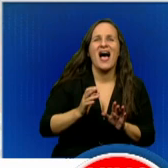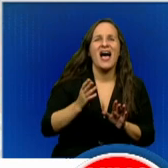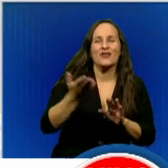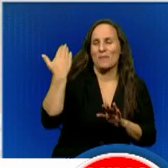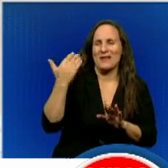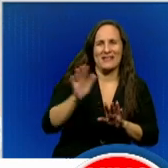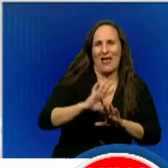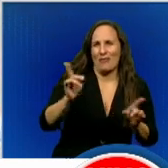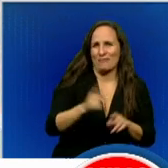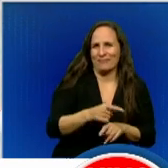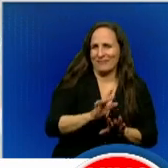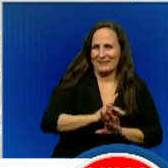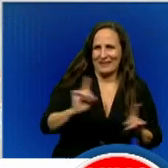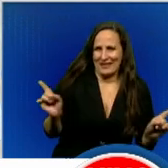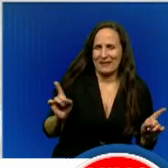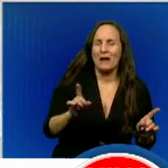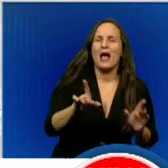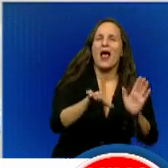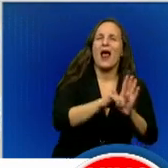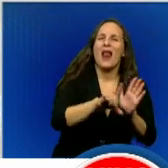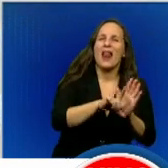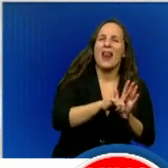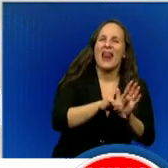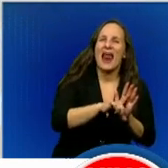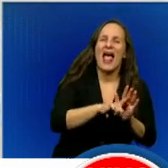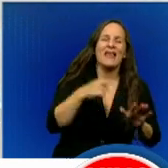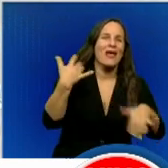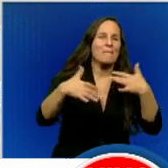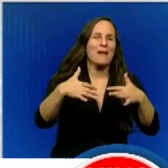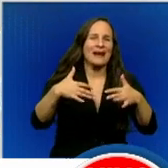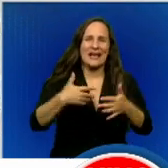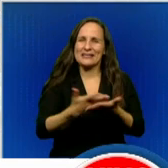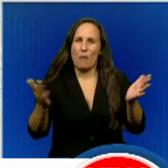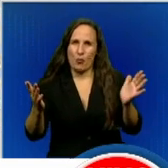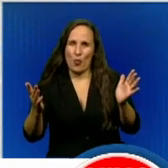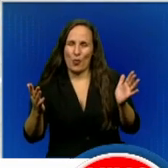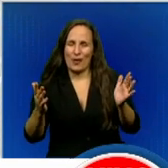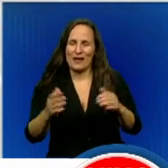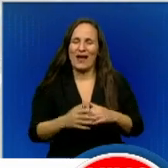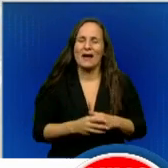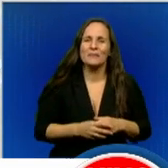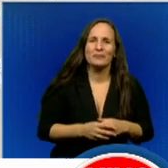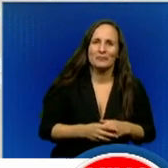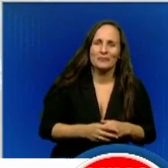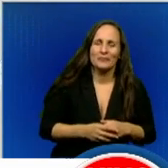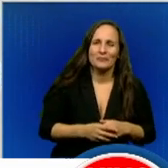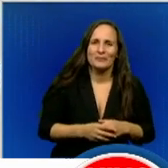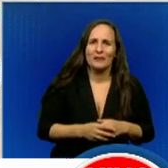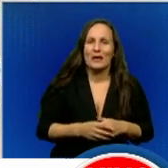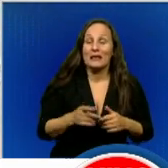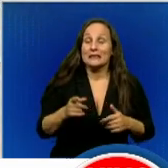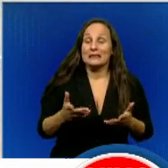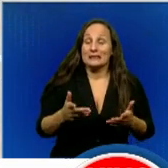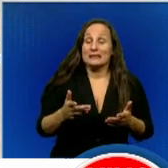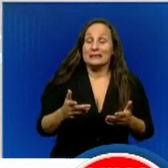2020 en aquella ley de la múltiple emergencia pública este genera